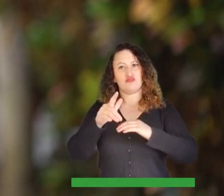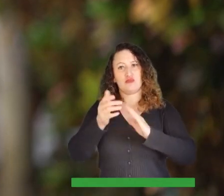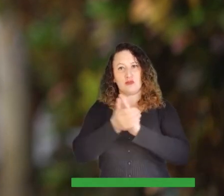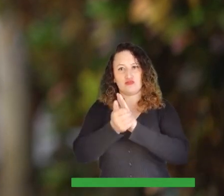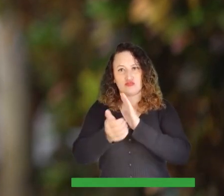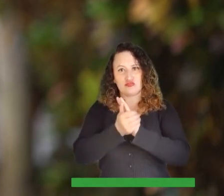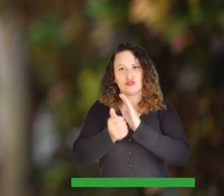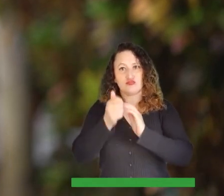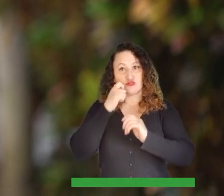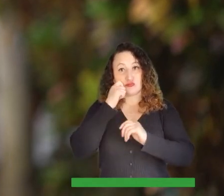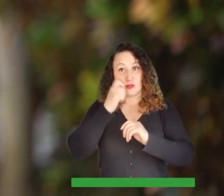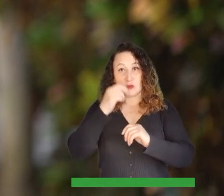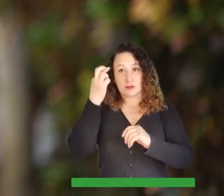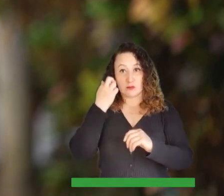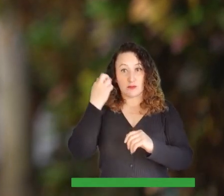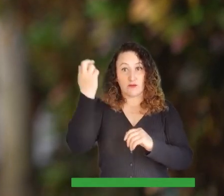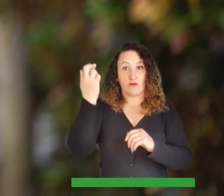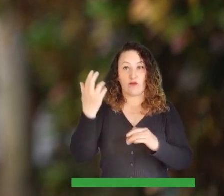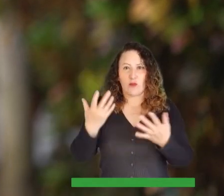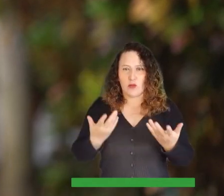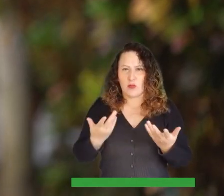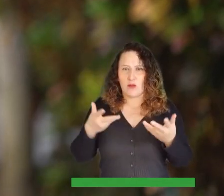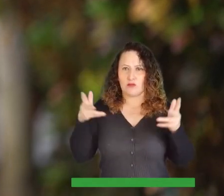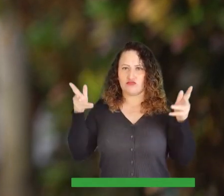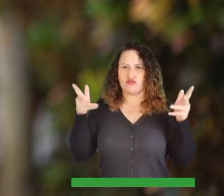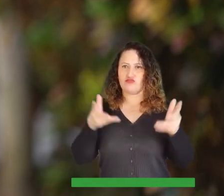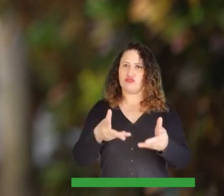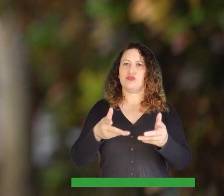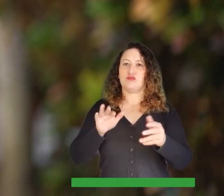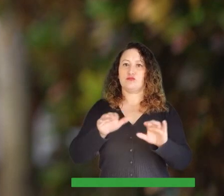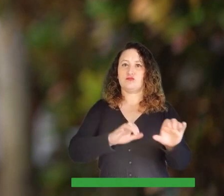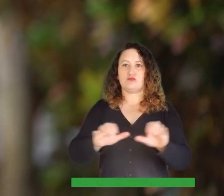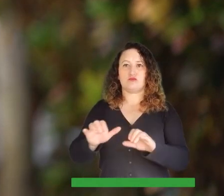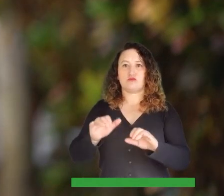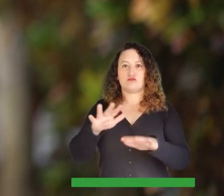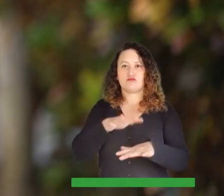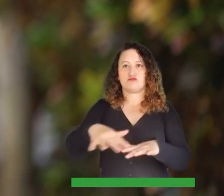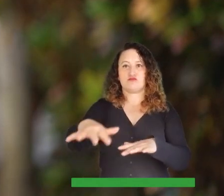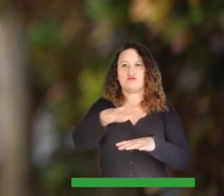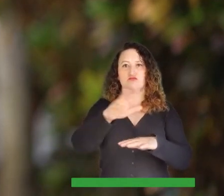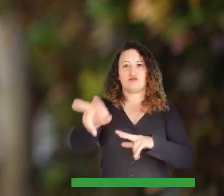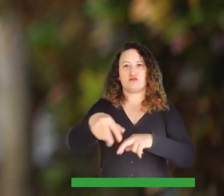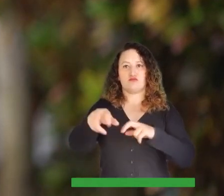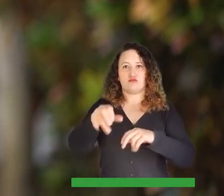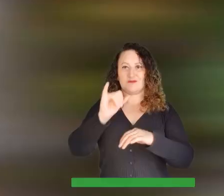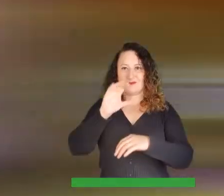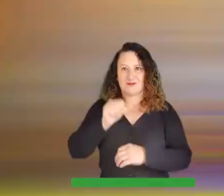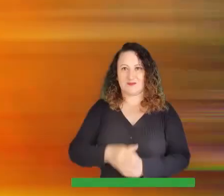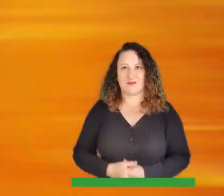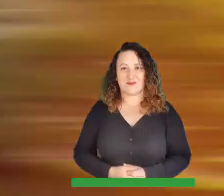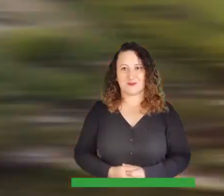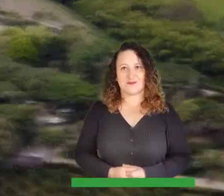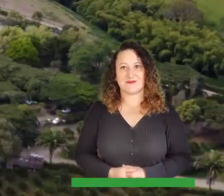y profesionales y de esta manera aportar a las acciones de extensión agropecuaria que realiza el ICA.